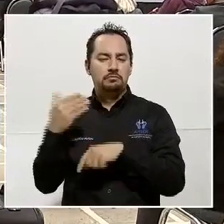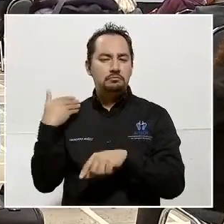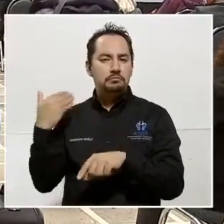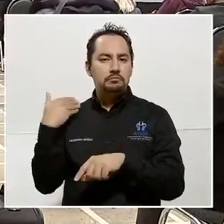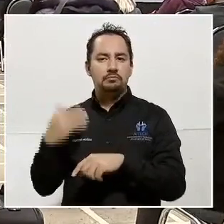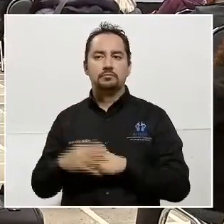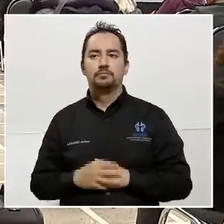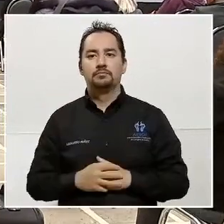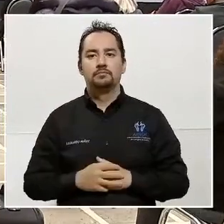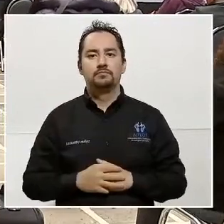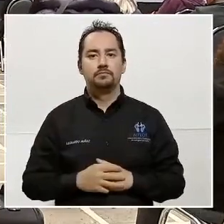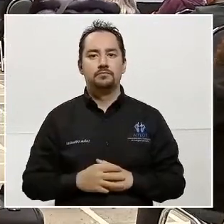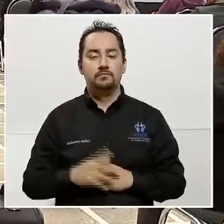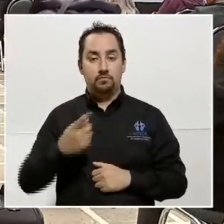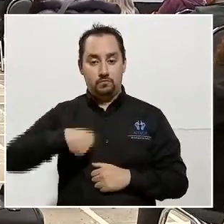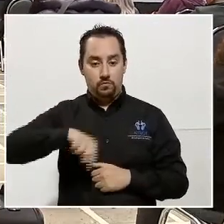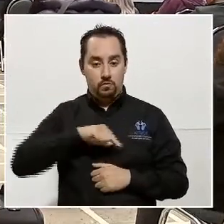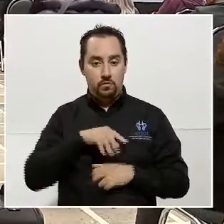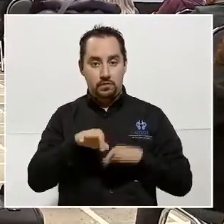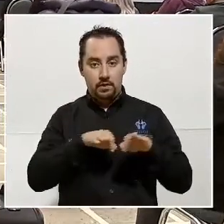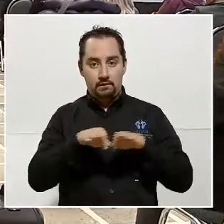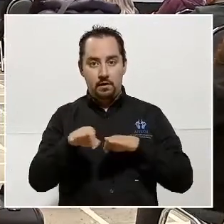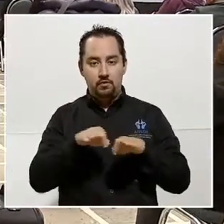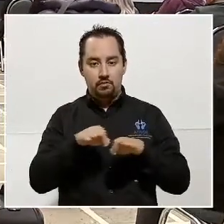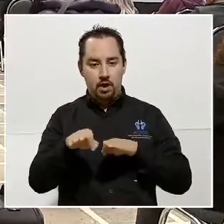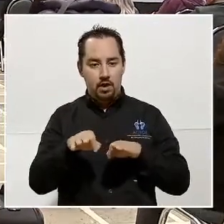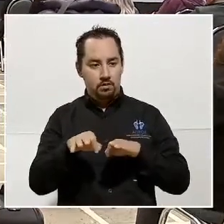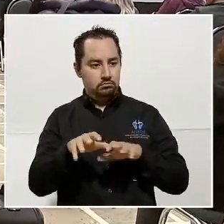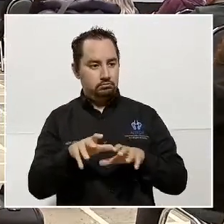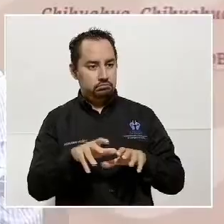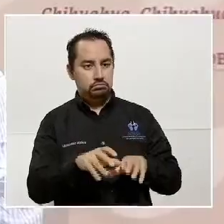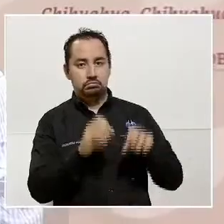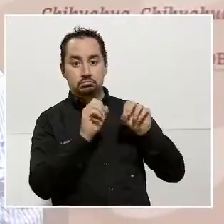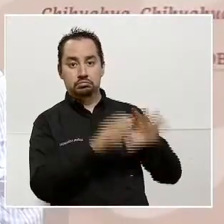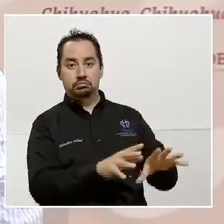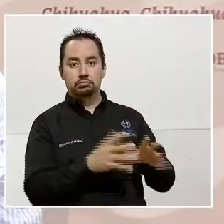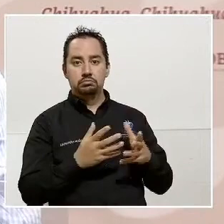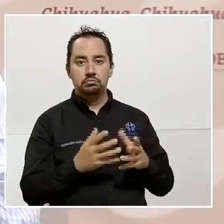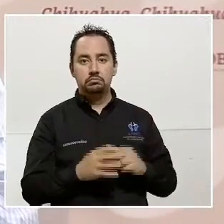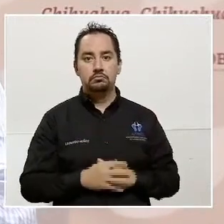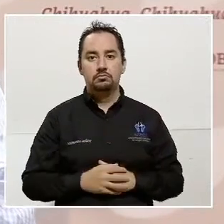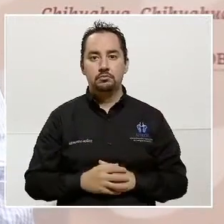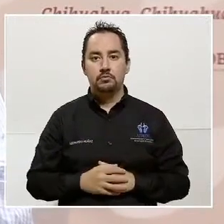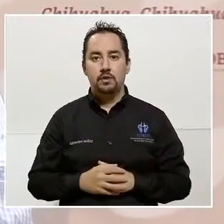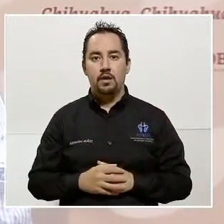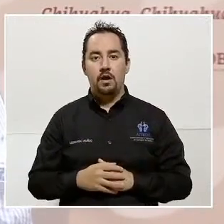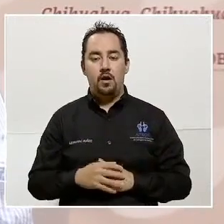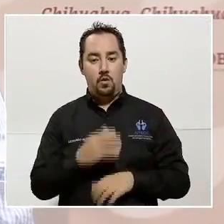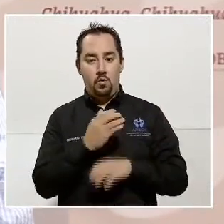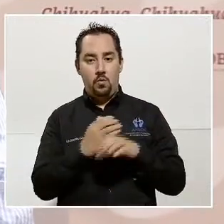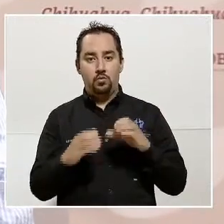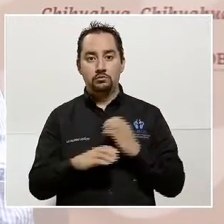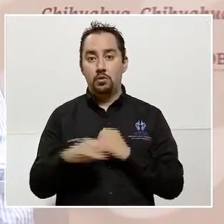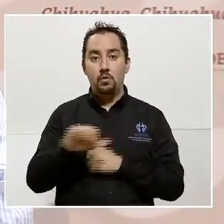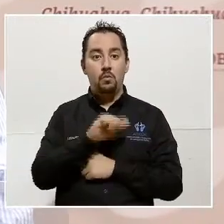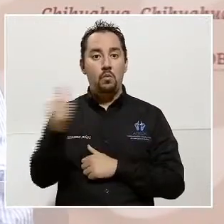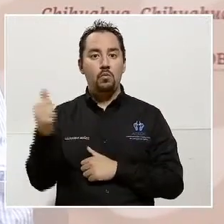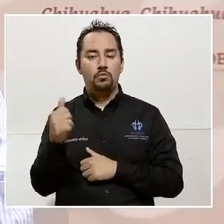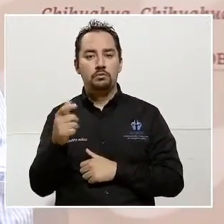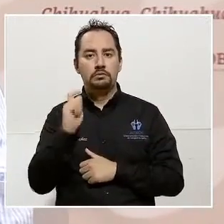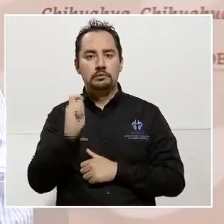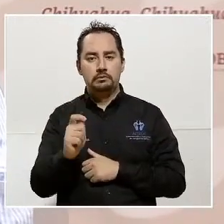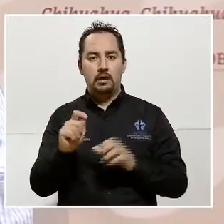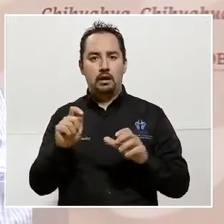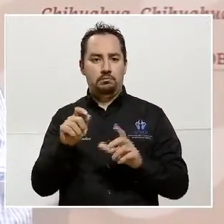Si bien nuestro trabajo no está aislado del realizado por el resto de los mecanismos que comprende